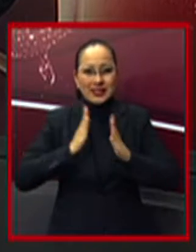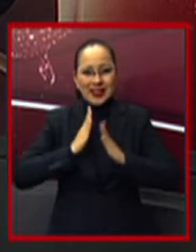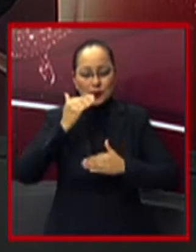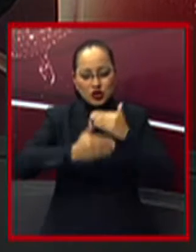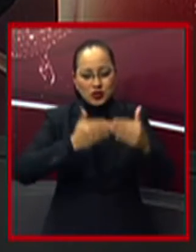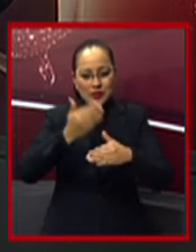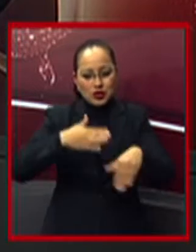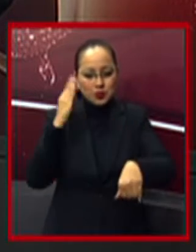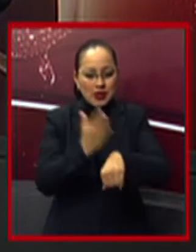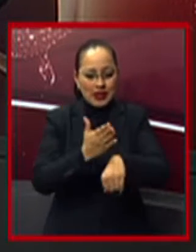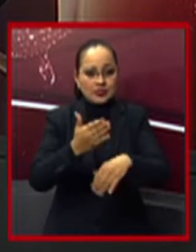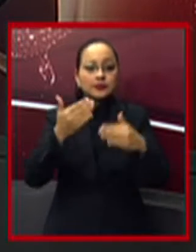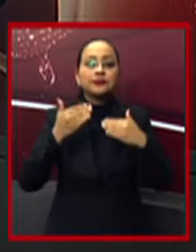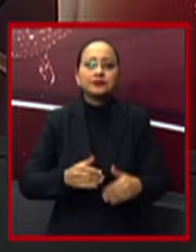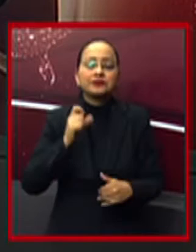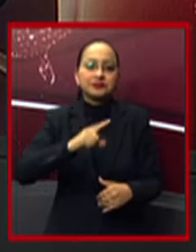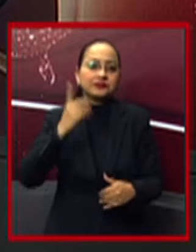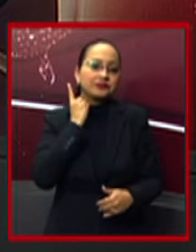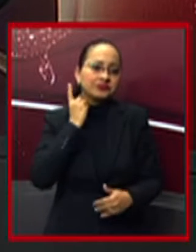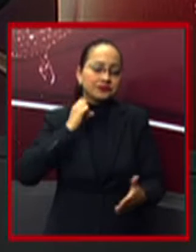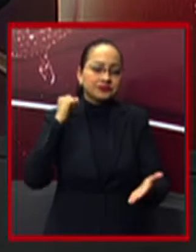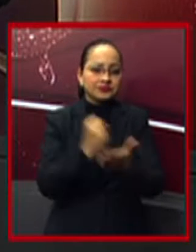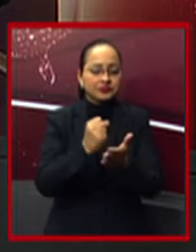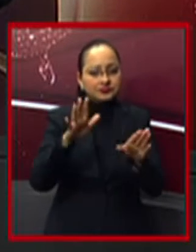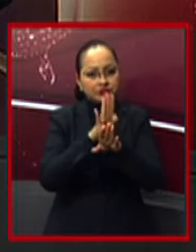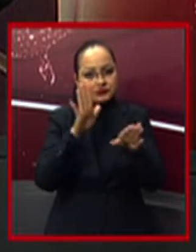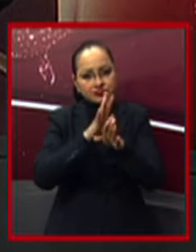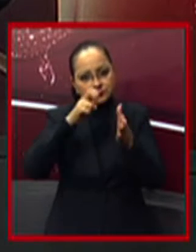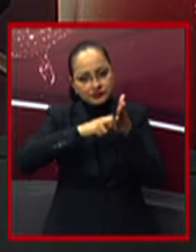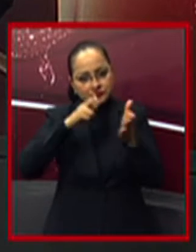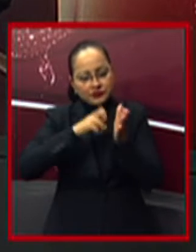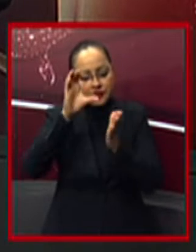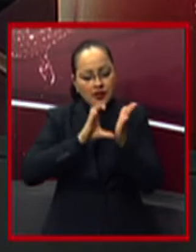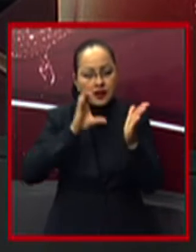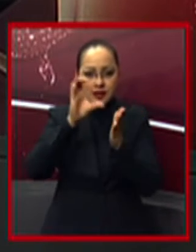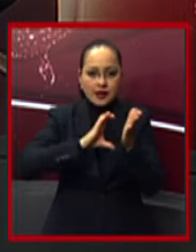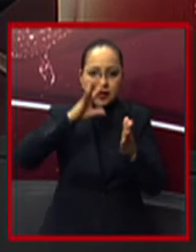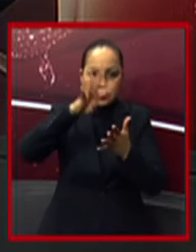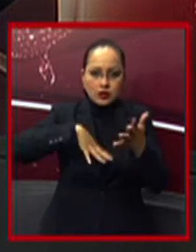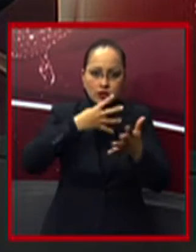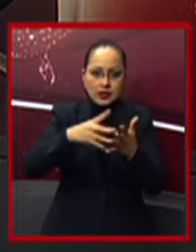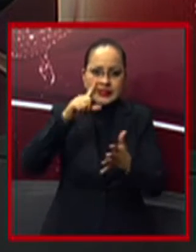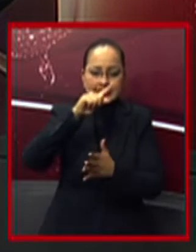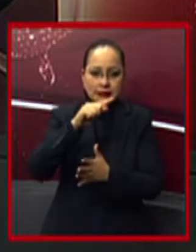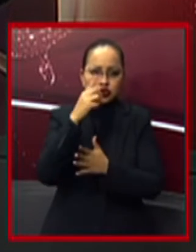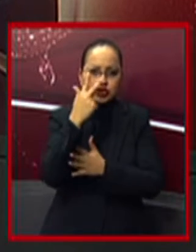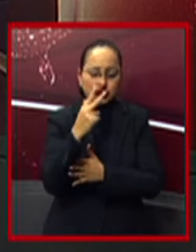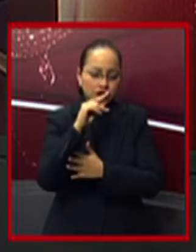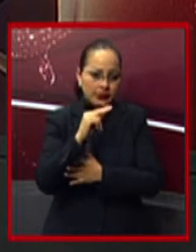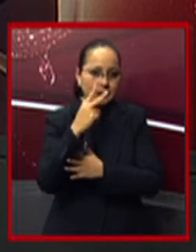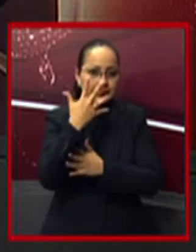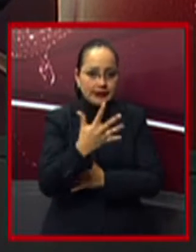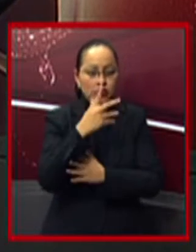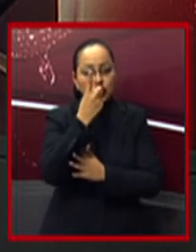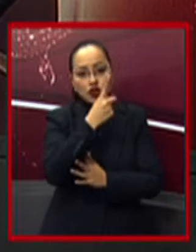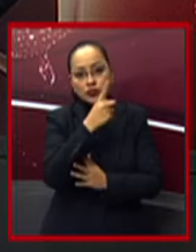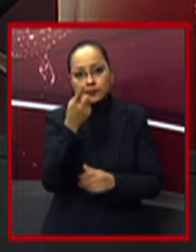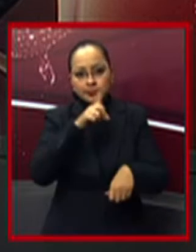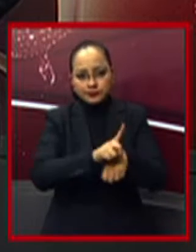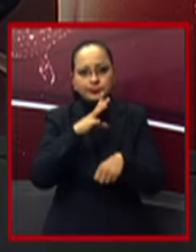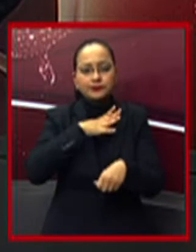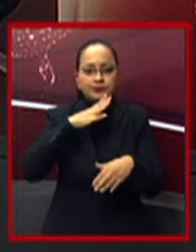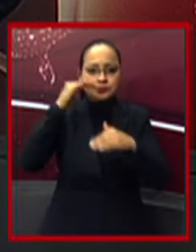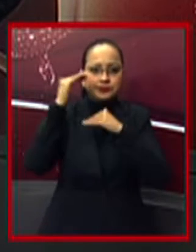Procedimientos Penales. Aprueban diputados reformas que establecen calendario escolar con un mínimo de 185 días y un máximo de 200